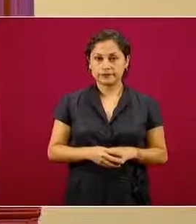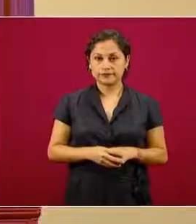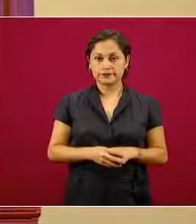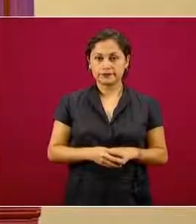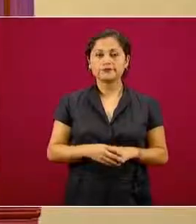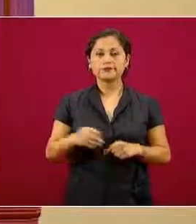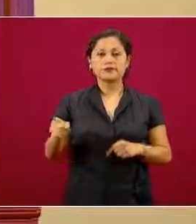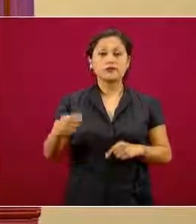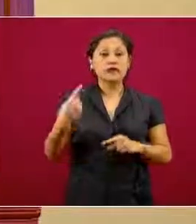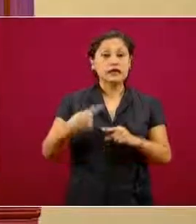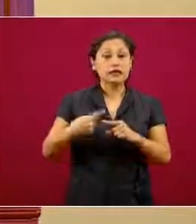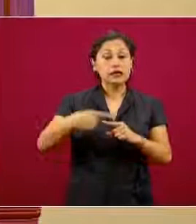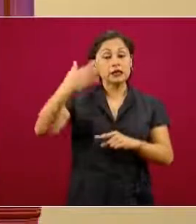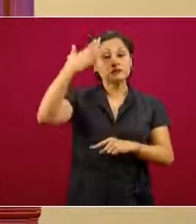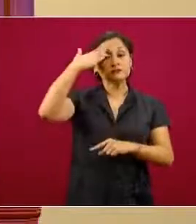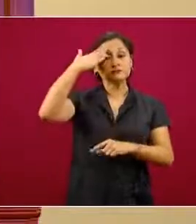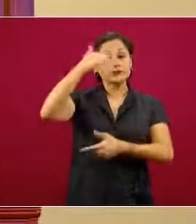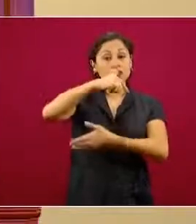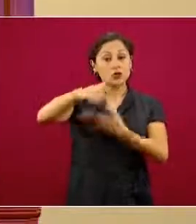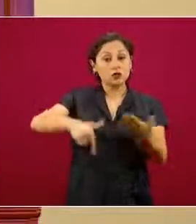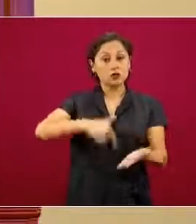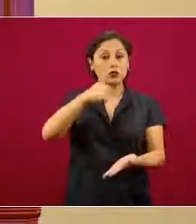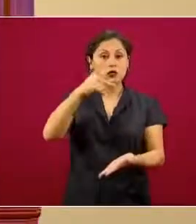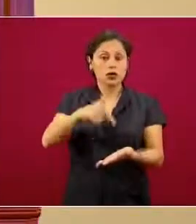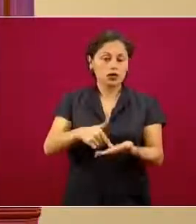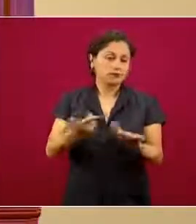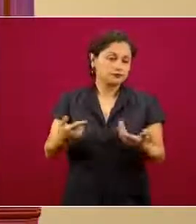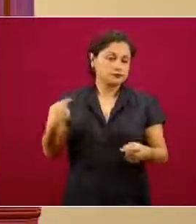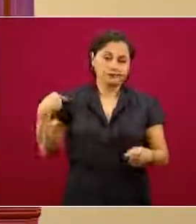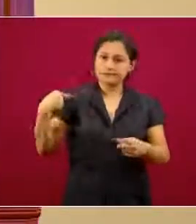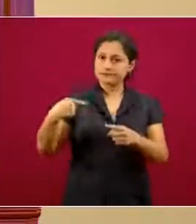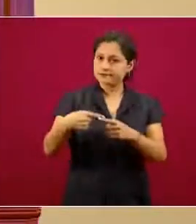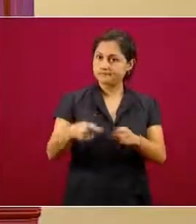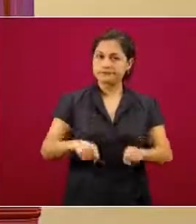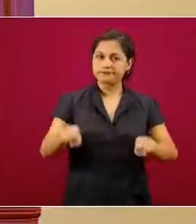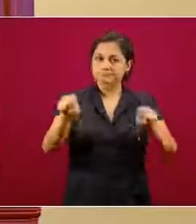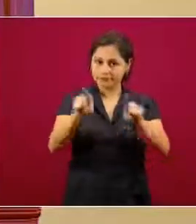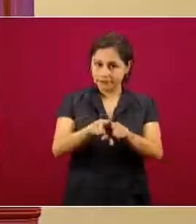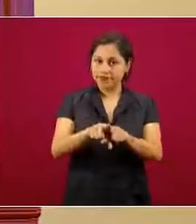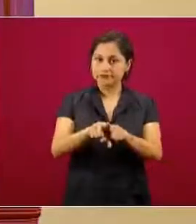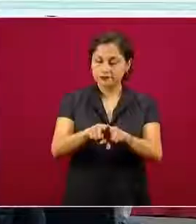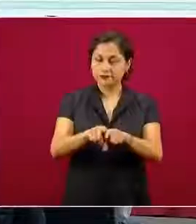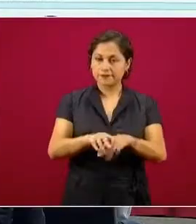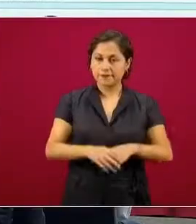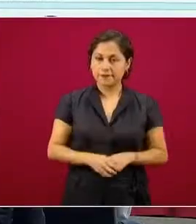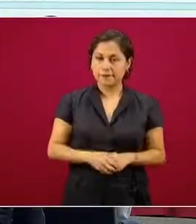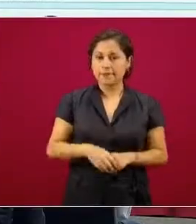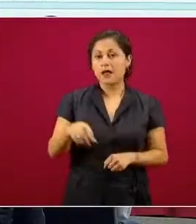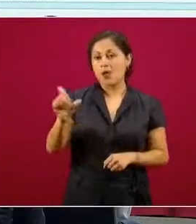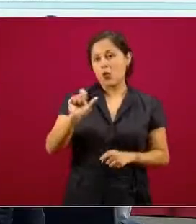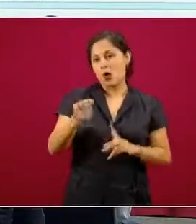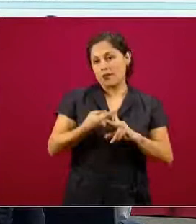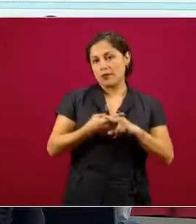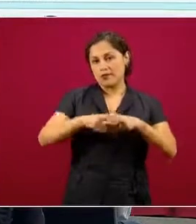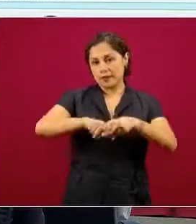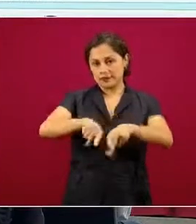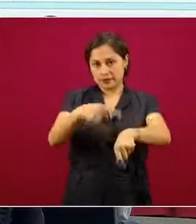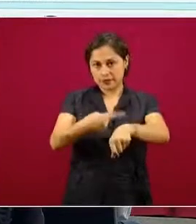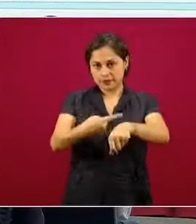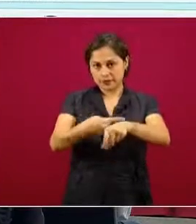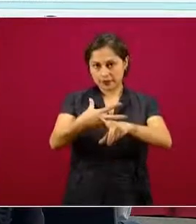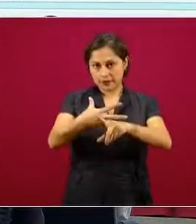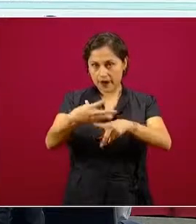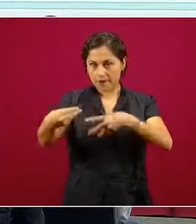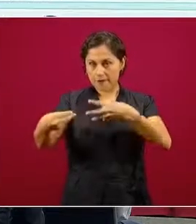de enfermedad, pues han sido prácticamente los mismos y han sido los estados que primeramente iniciaron, muchos de ellos con